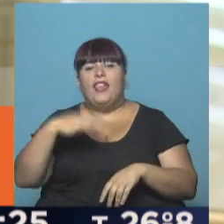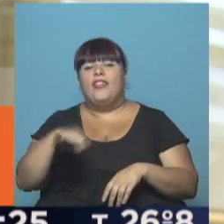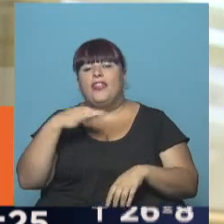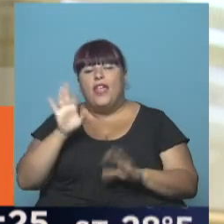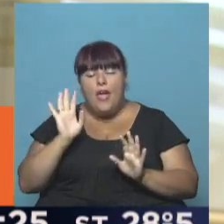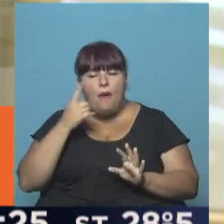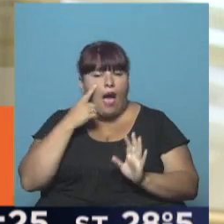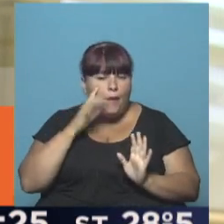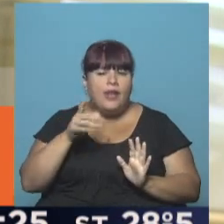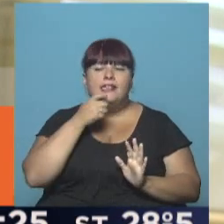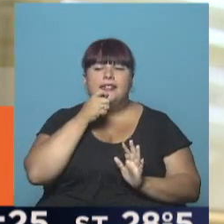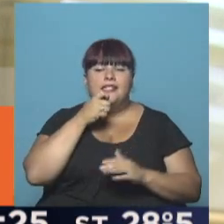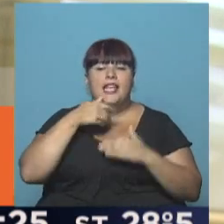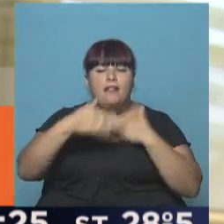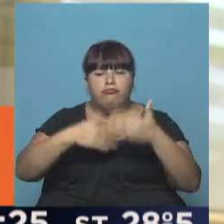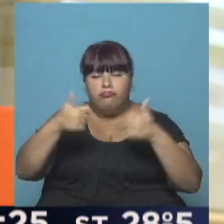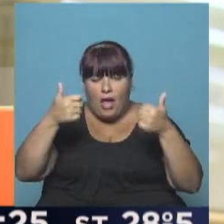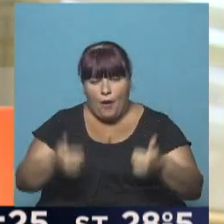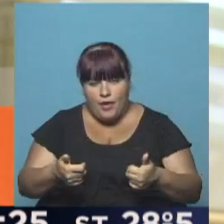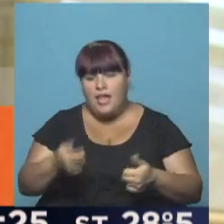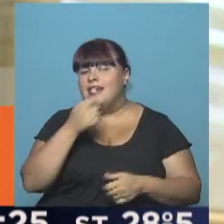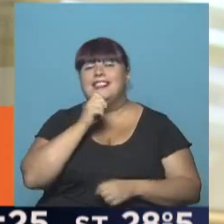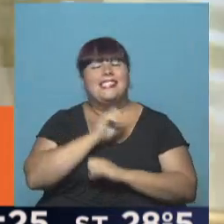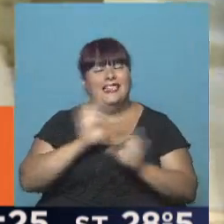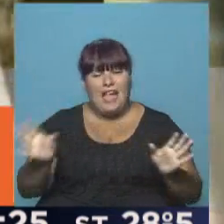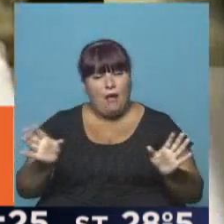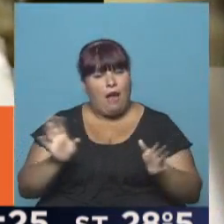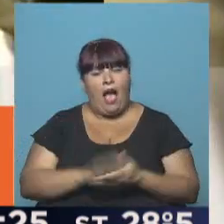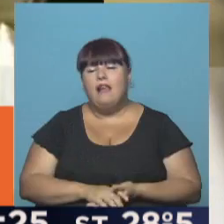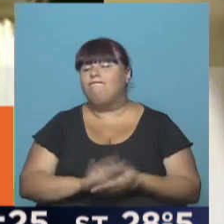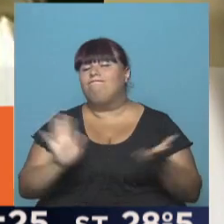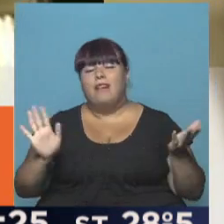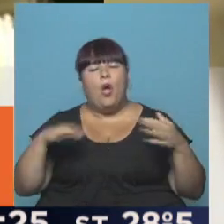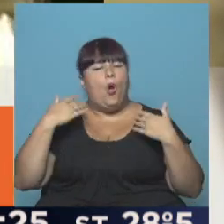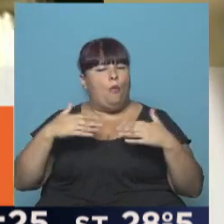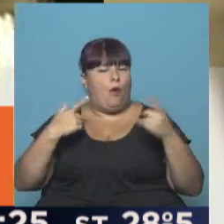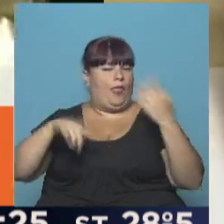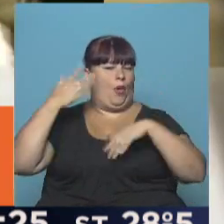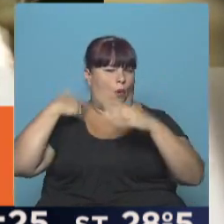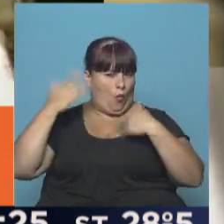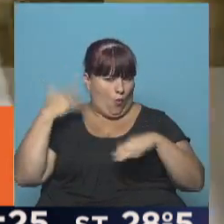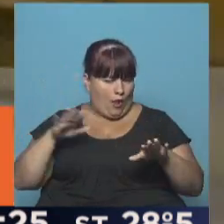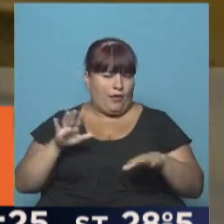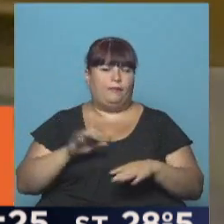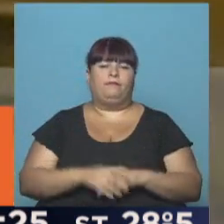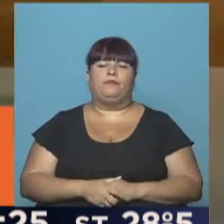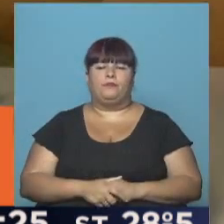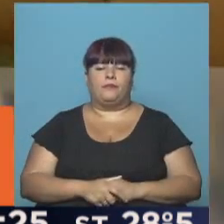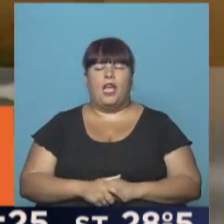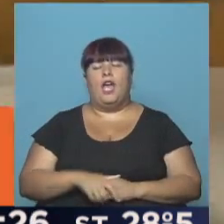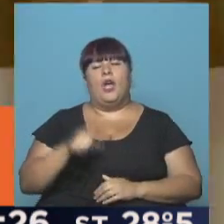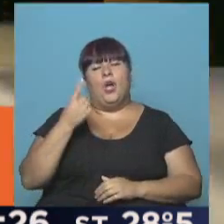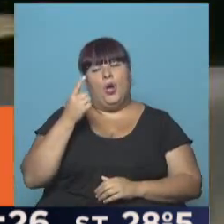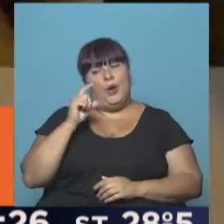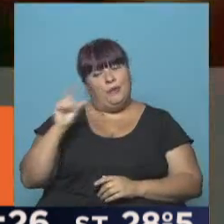es si el procedimiento estuvo bien hecho y si no estuvo bien hecho en todo caso se podría retrotraer parte de